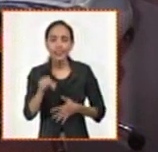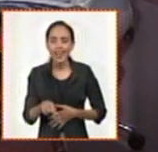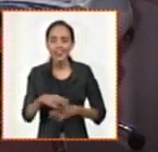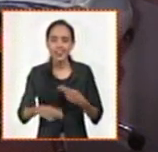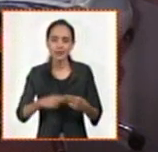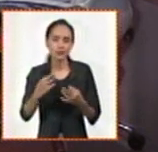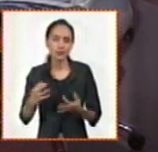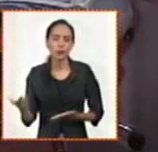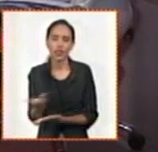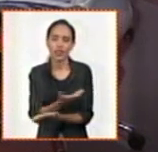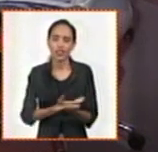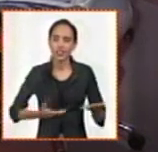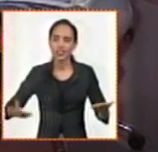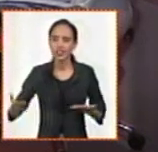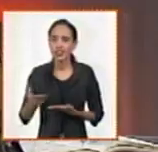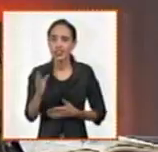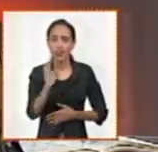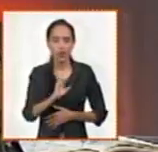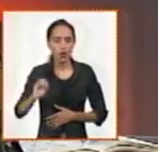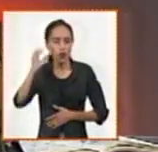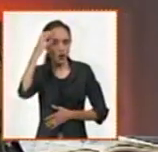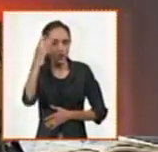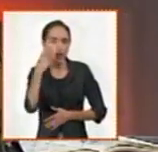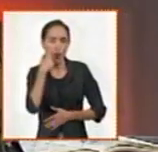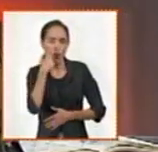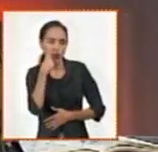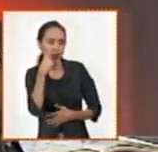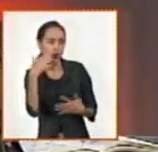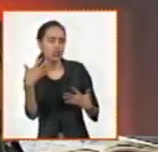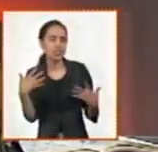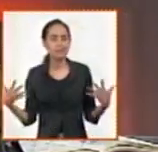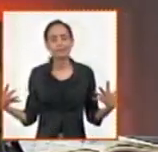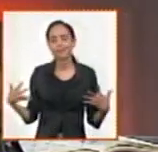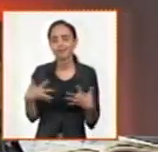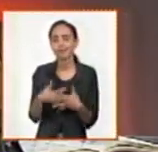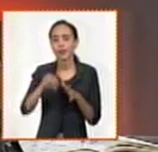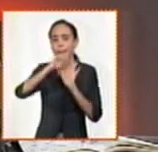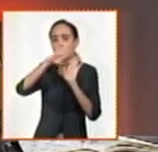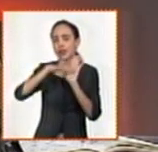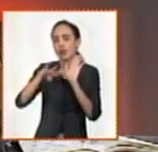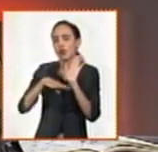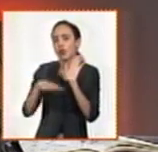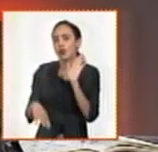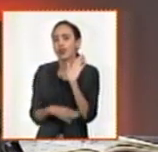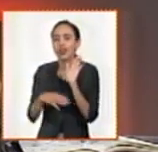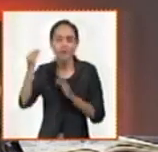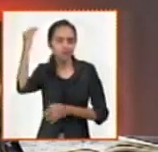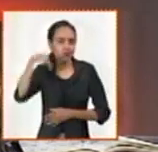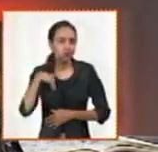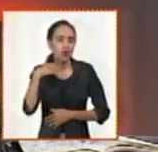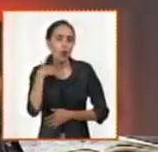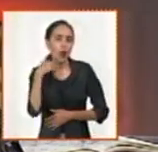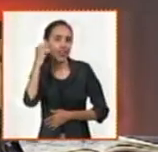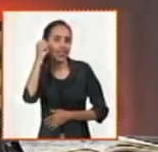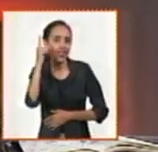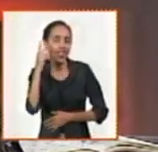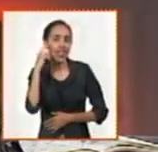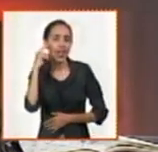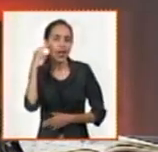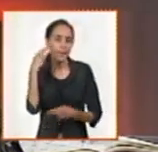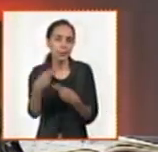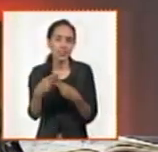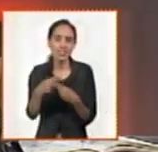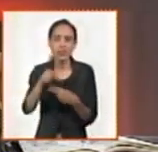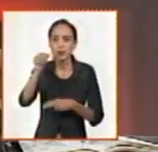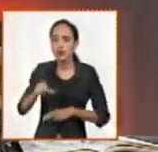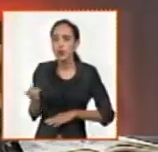para las organizaciones conocerse, conocer sus metodologías, sus ideales, sus esperanzas, para la gente de Puerto